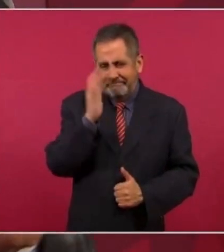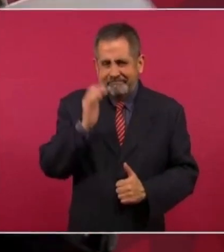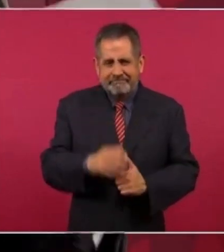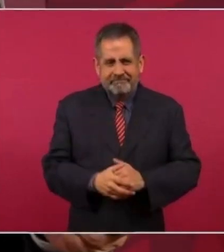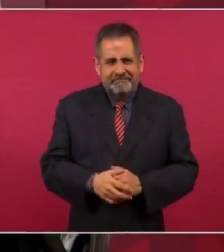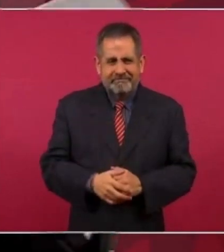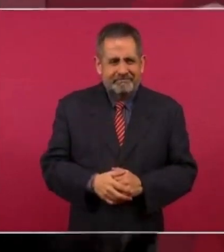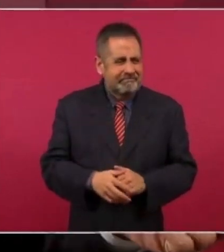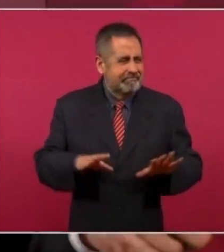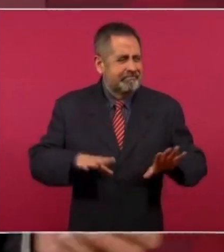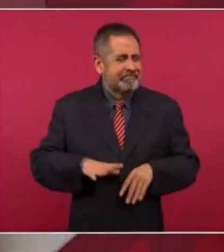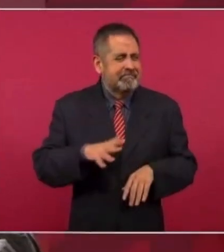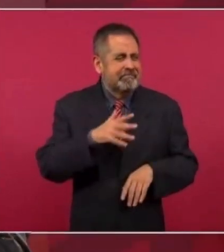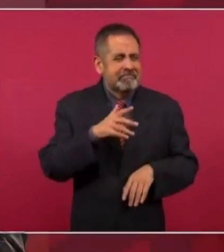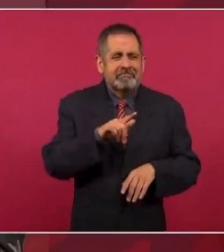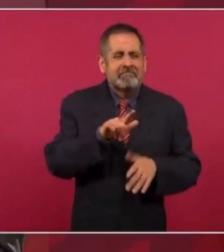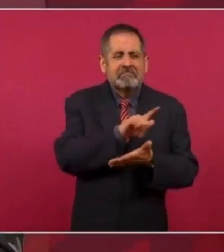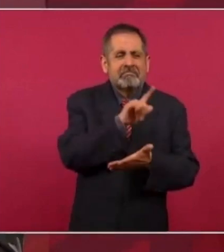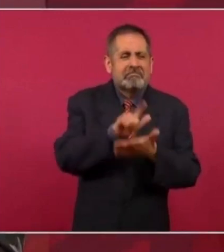una actitud leguleya,